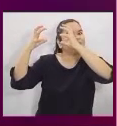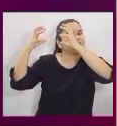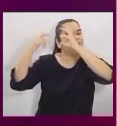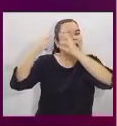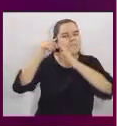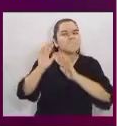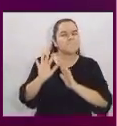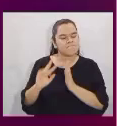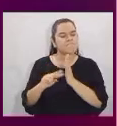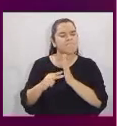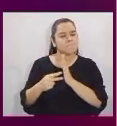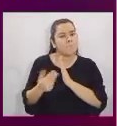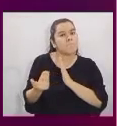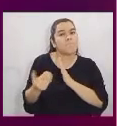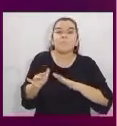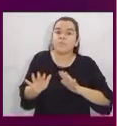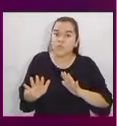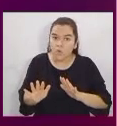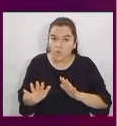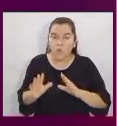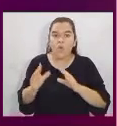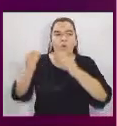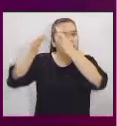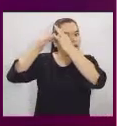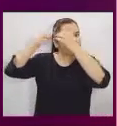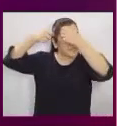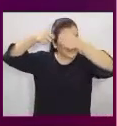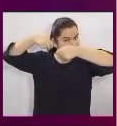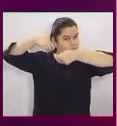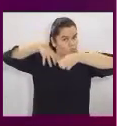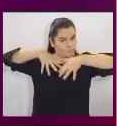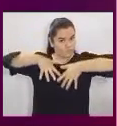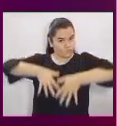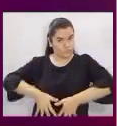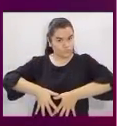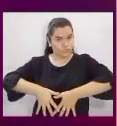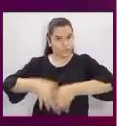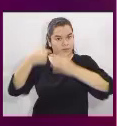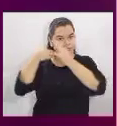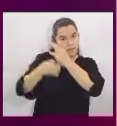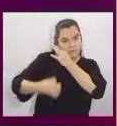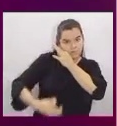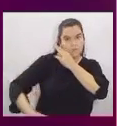cerebelo o las vías de conducción, tanto motora como sensitiva.